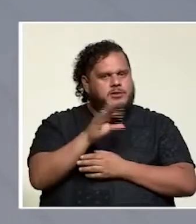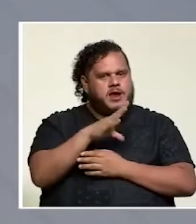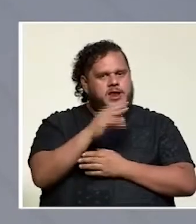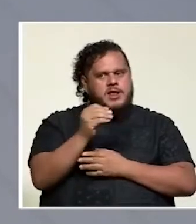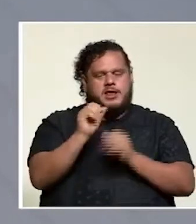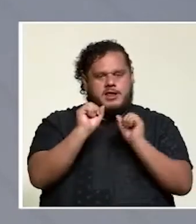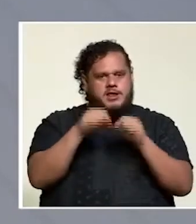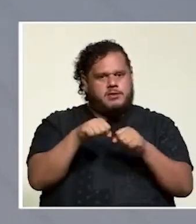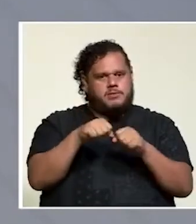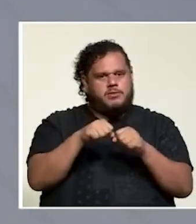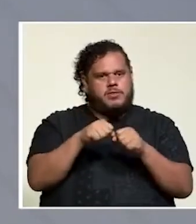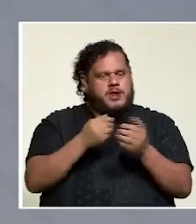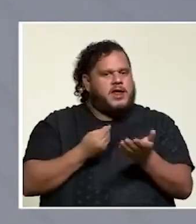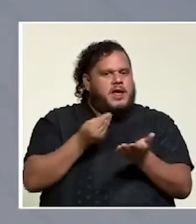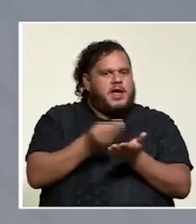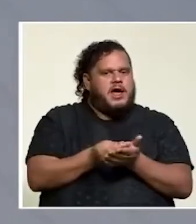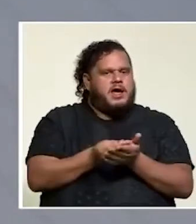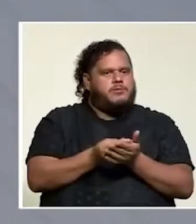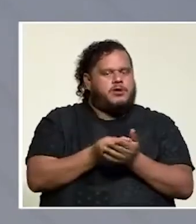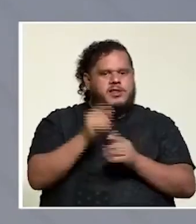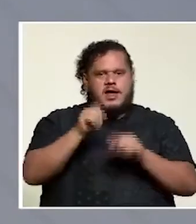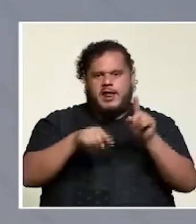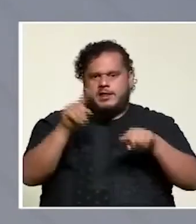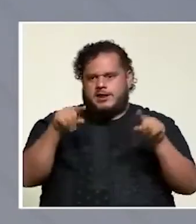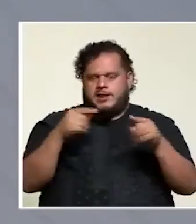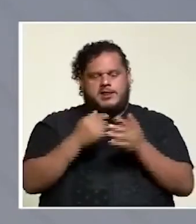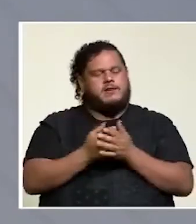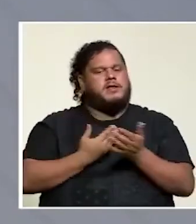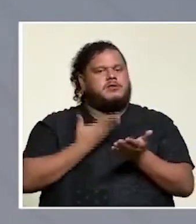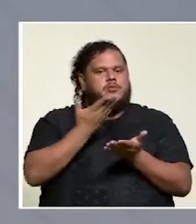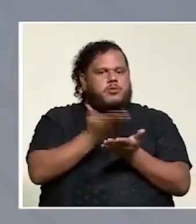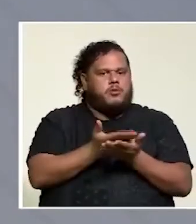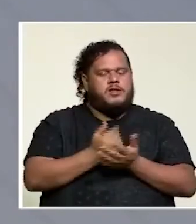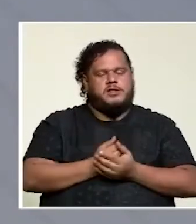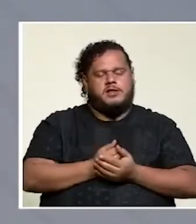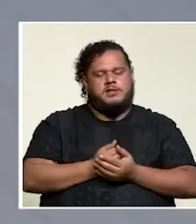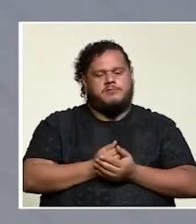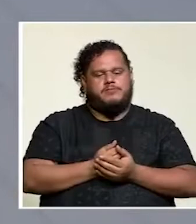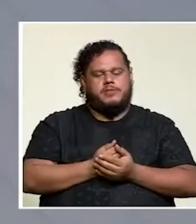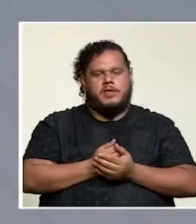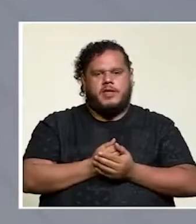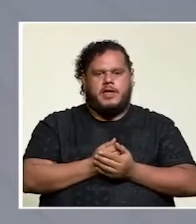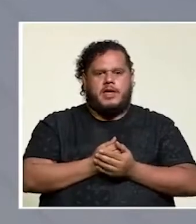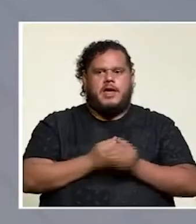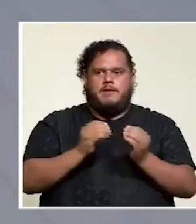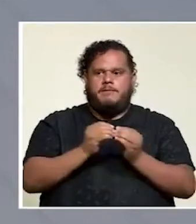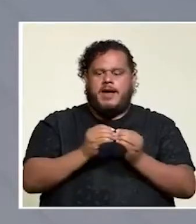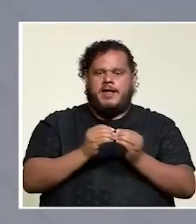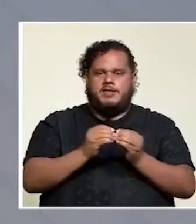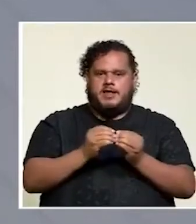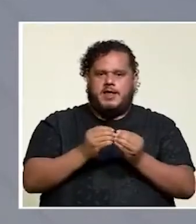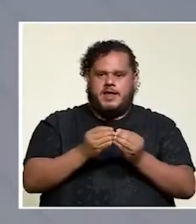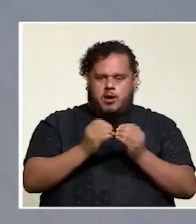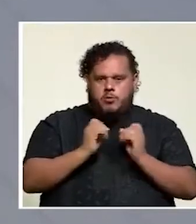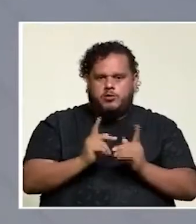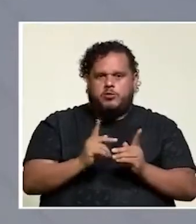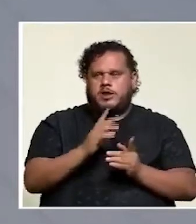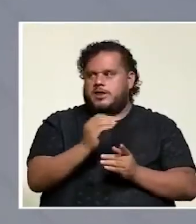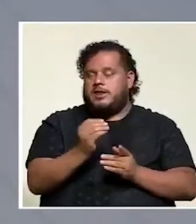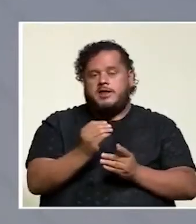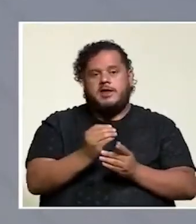poder aportar alternativas, propuestas, sobre todo oportunas, y